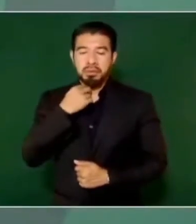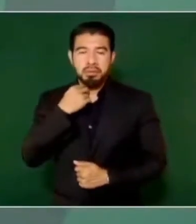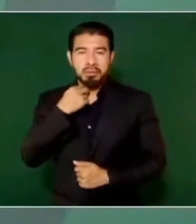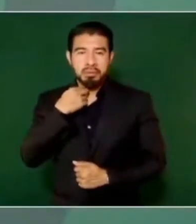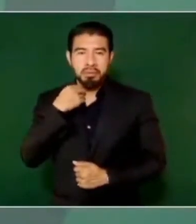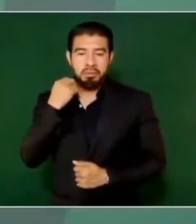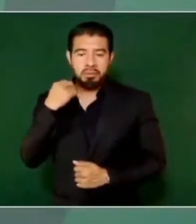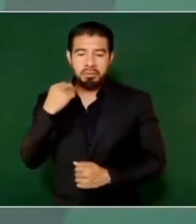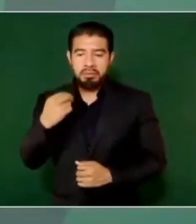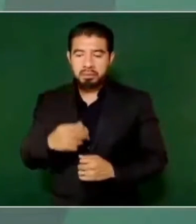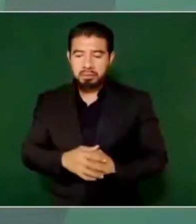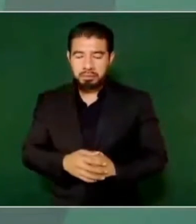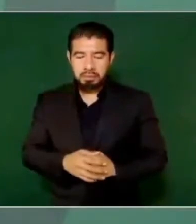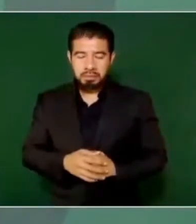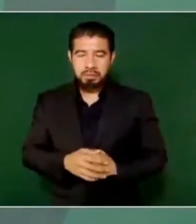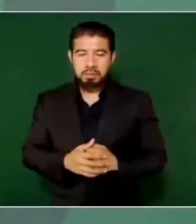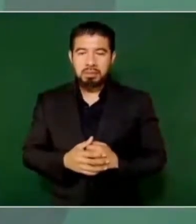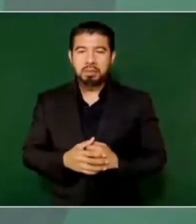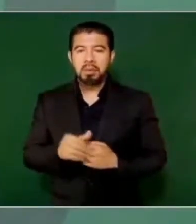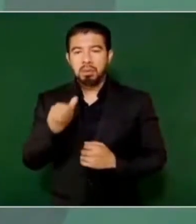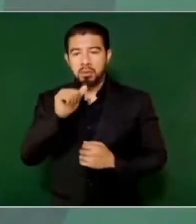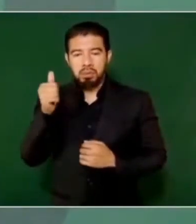a una gente que lo conoce bien